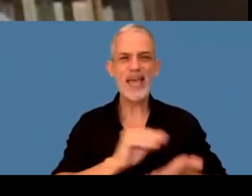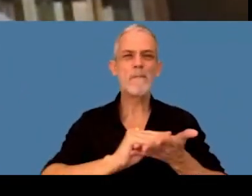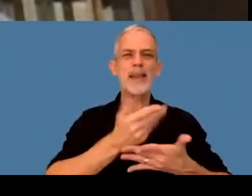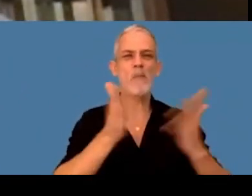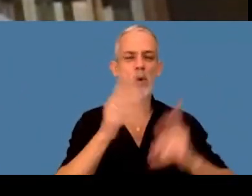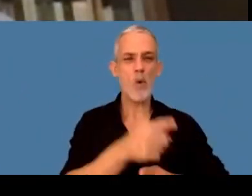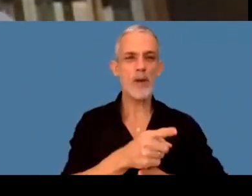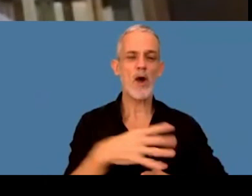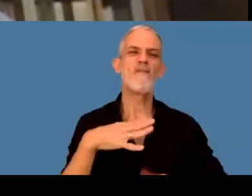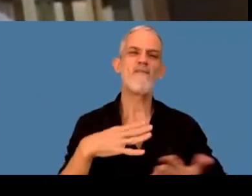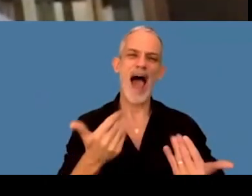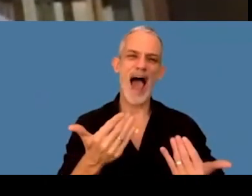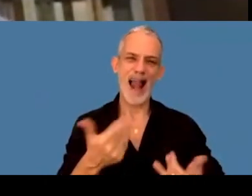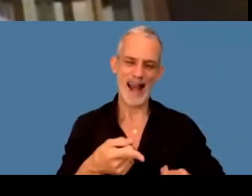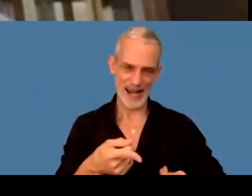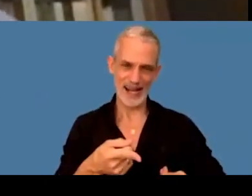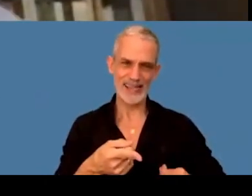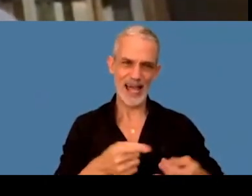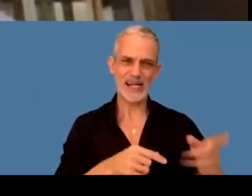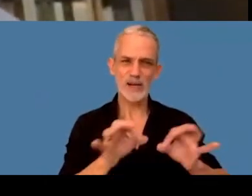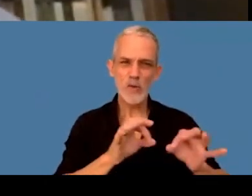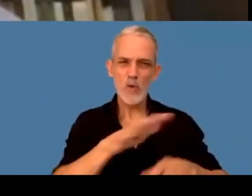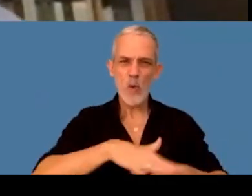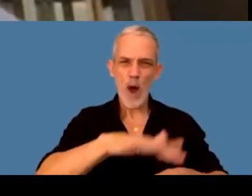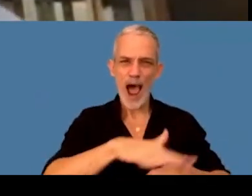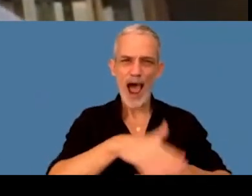faltan en algunos ámbitos estratégicos. En un país que